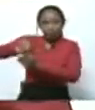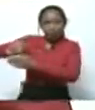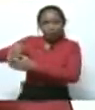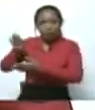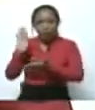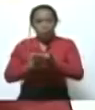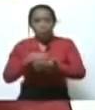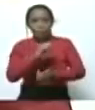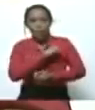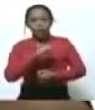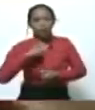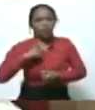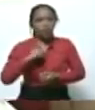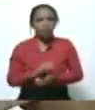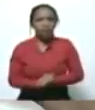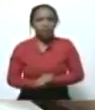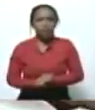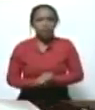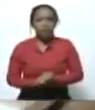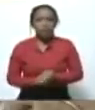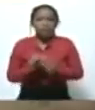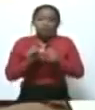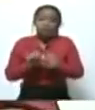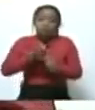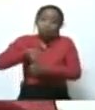posiciones personalistas. Se quedan,